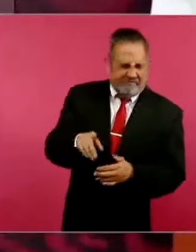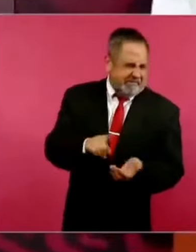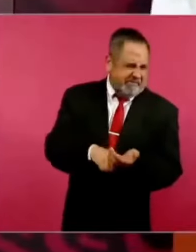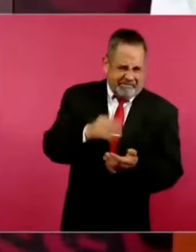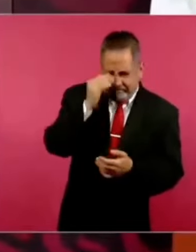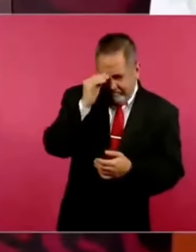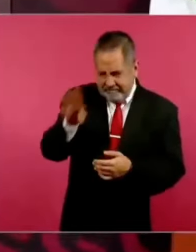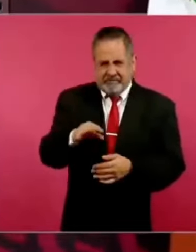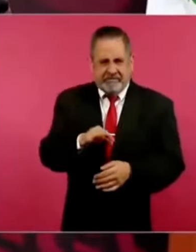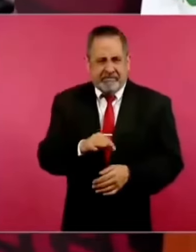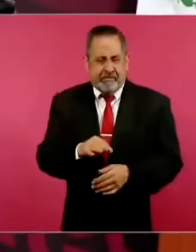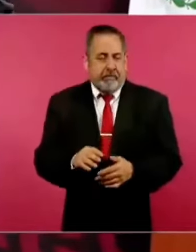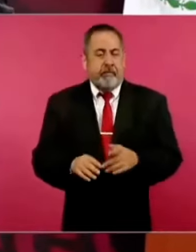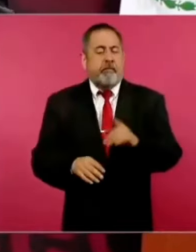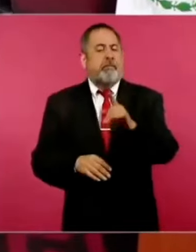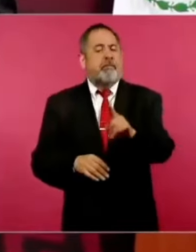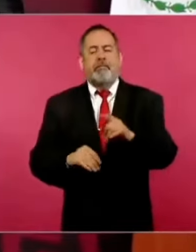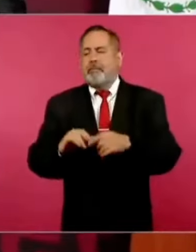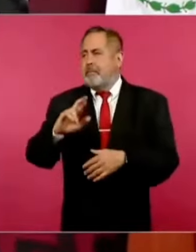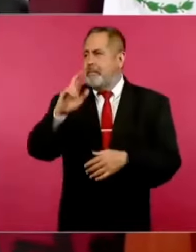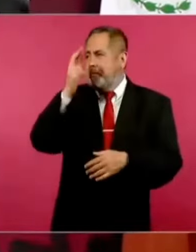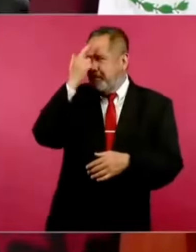Me acuerdo de una canción